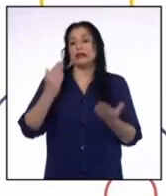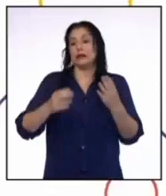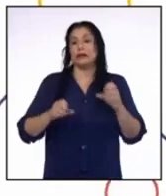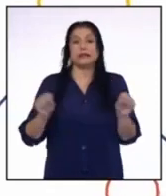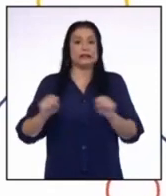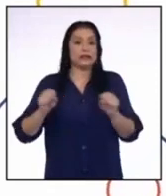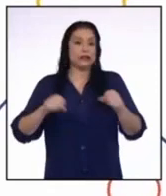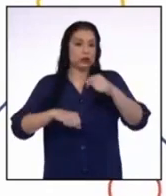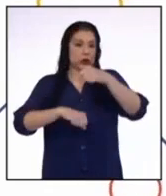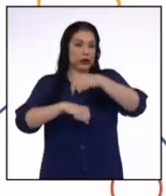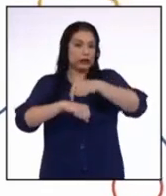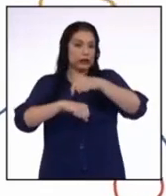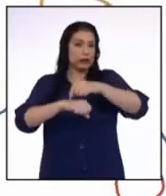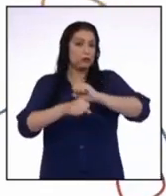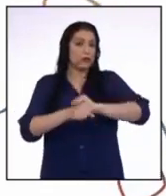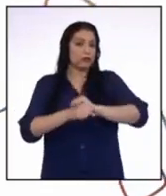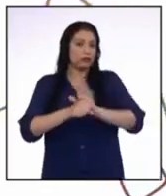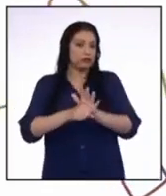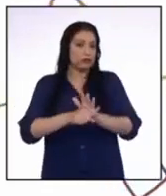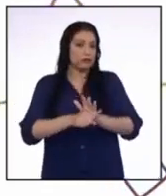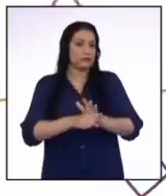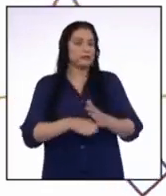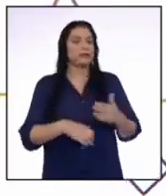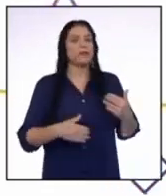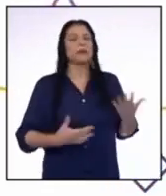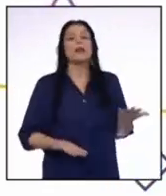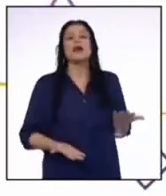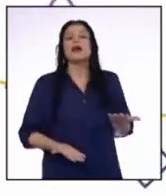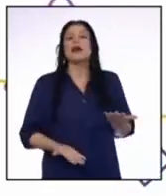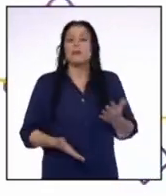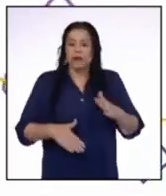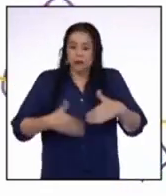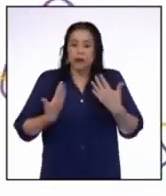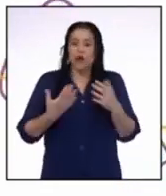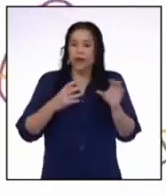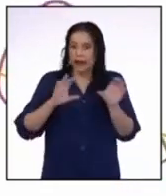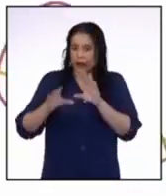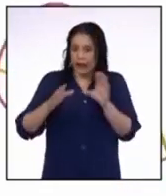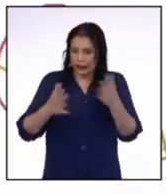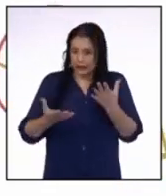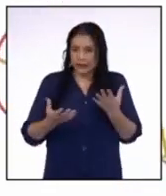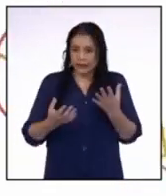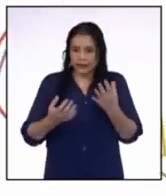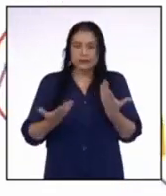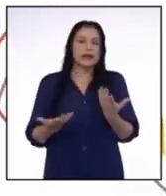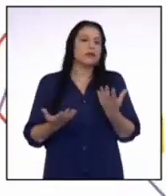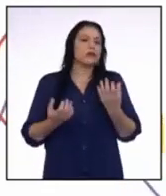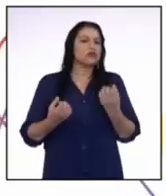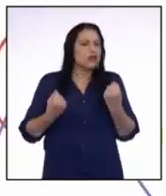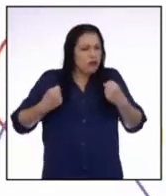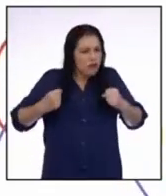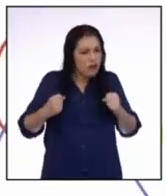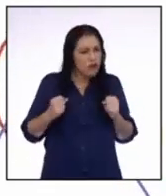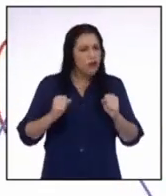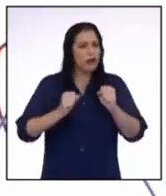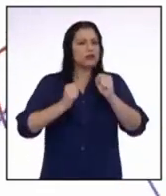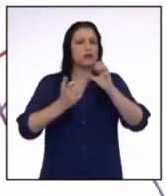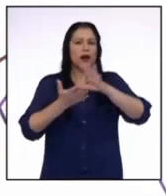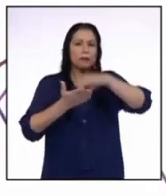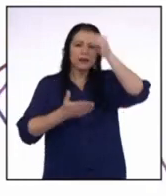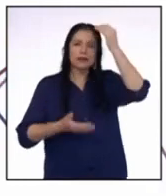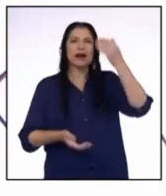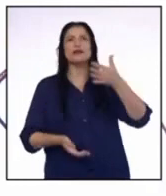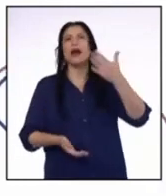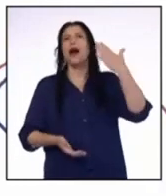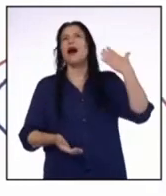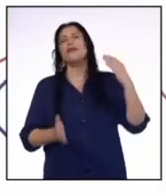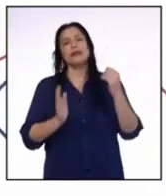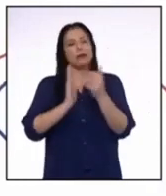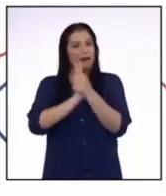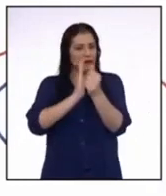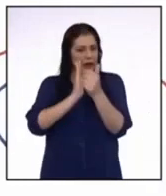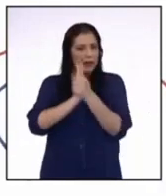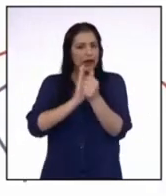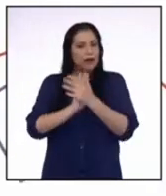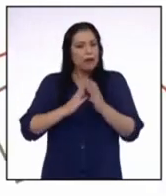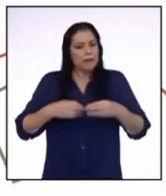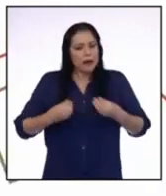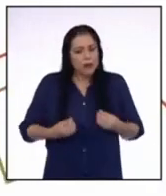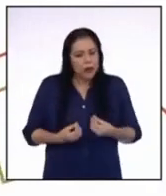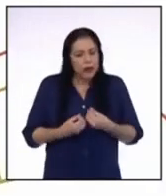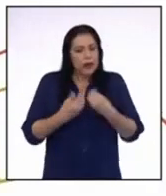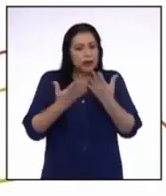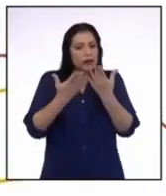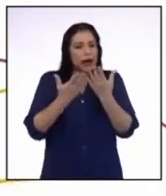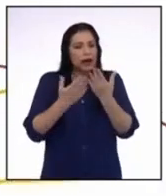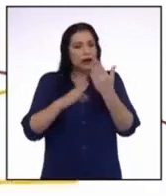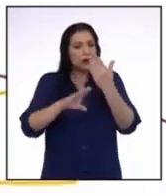sismos en tiempos de emergencia sanitaria. Y para lograrlo estamos uniendo esfuerzos con aprendizajes de otras competencias para aportar al